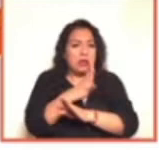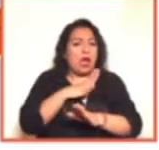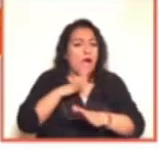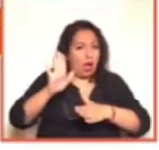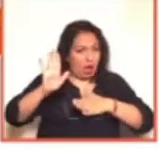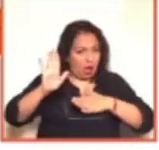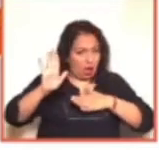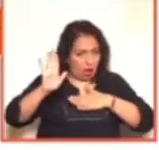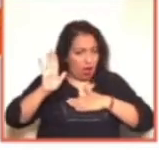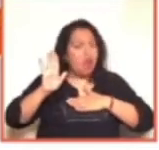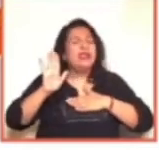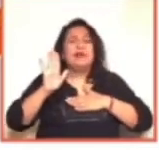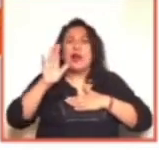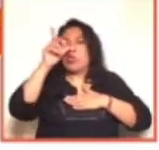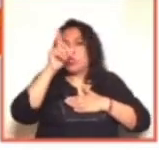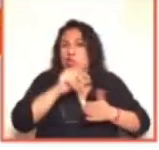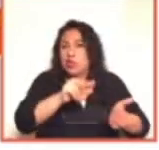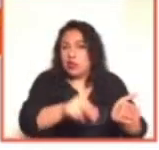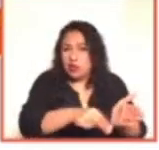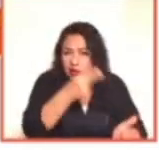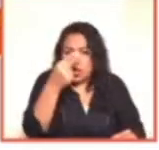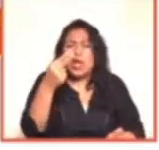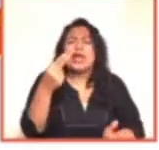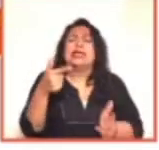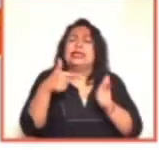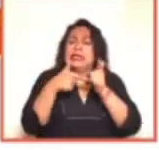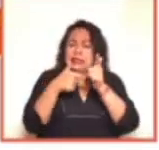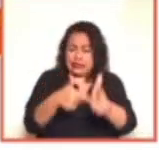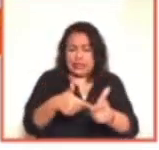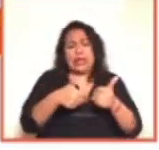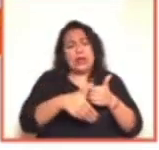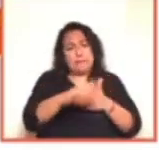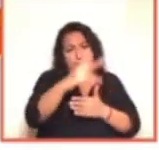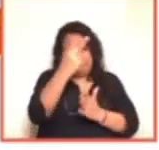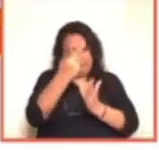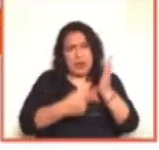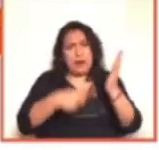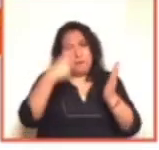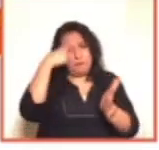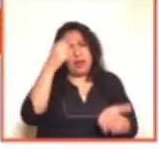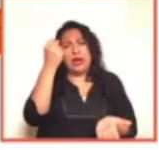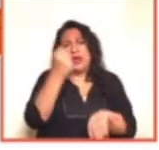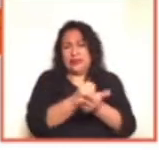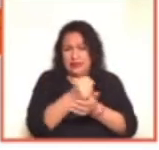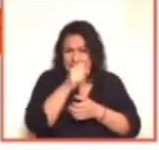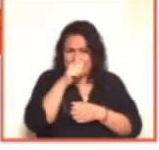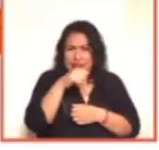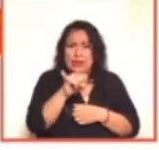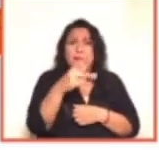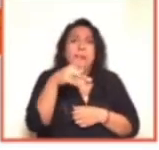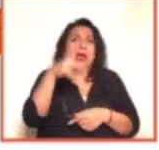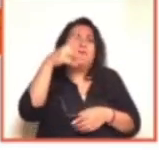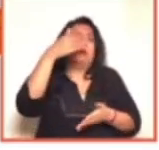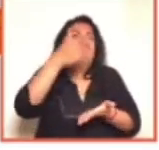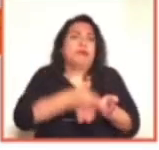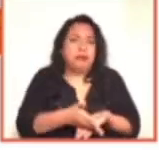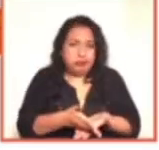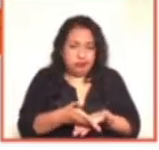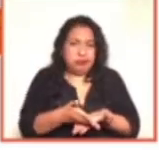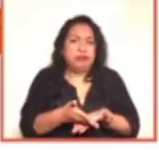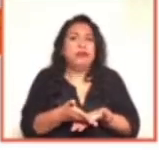siguen siendo parte de nuestros planes editoriales. Pero digamos, ante